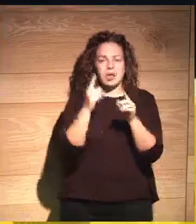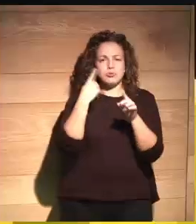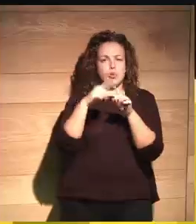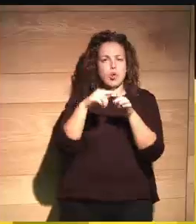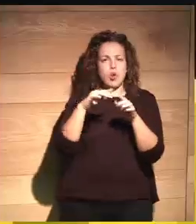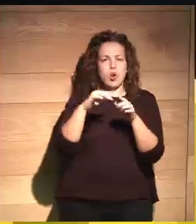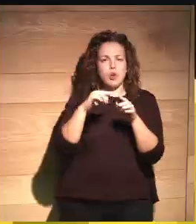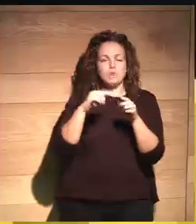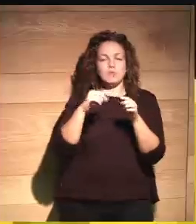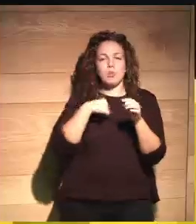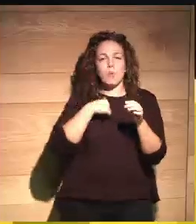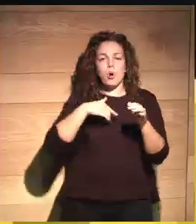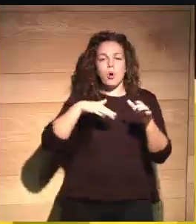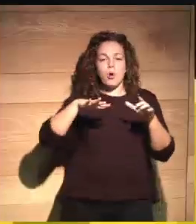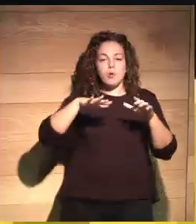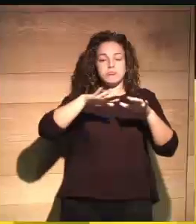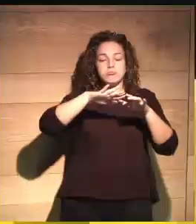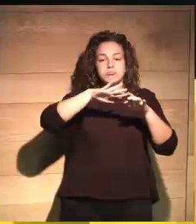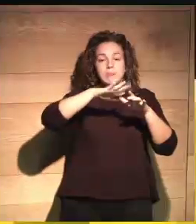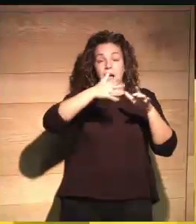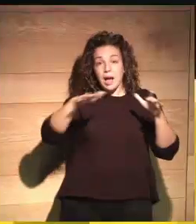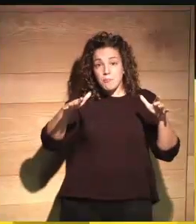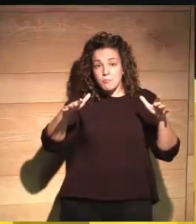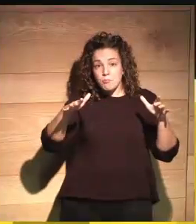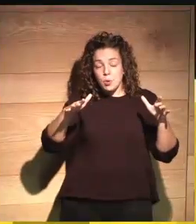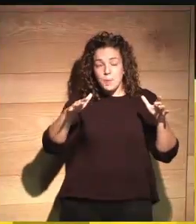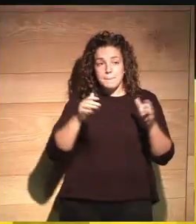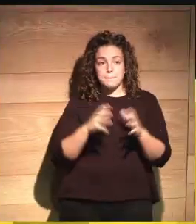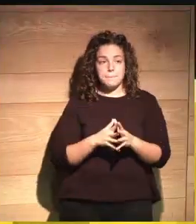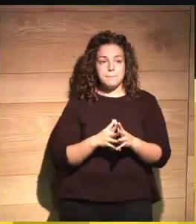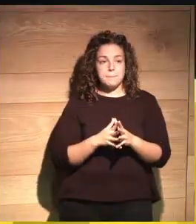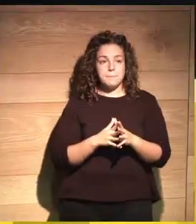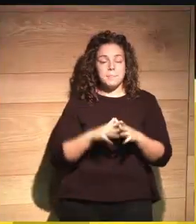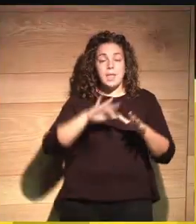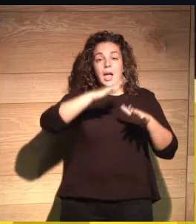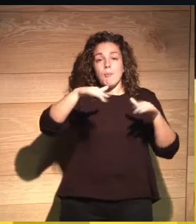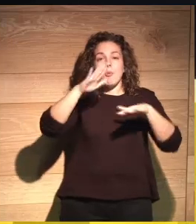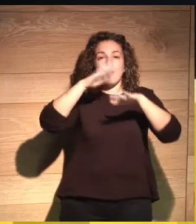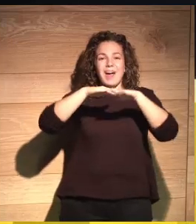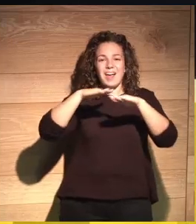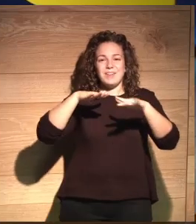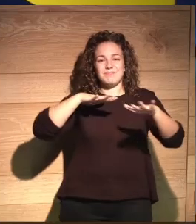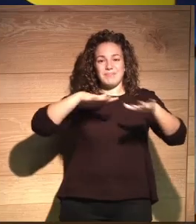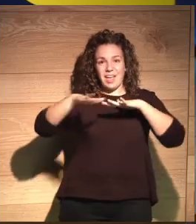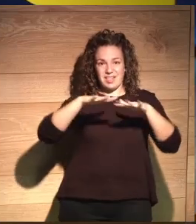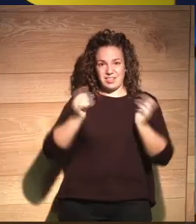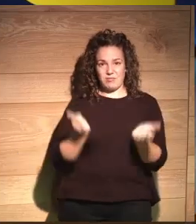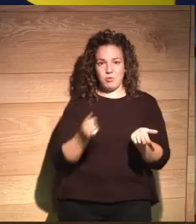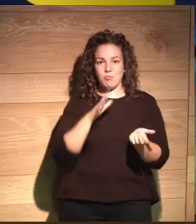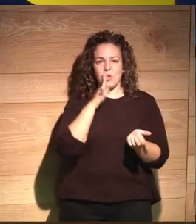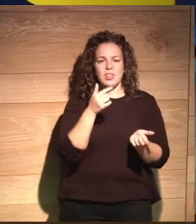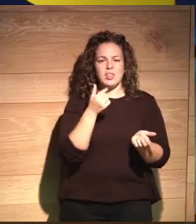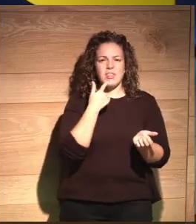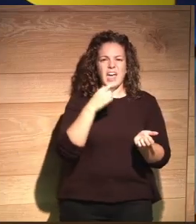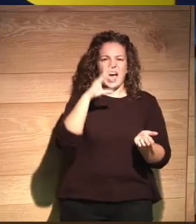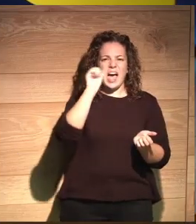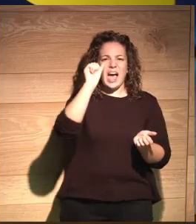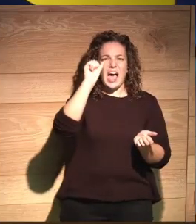realmente se transforma en un campo de assets dicen assets en